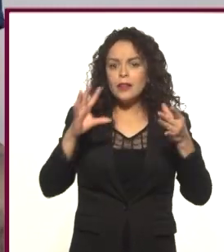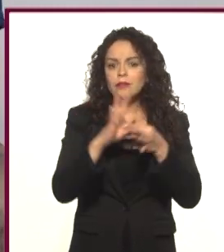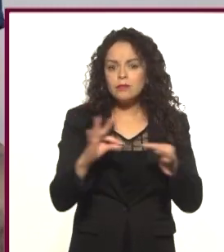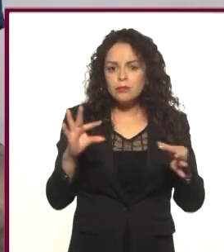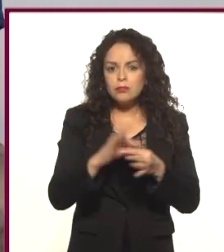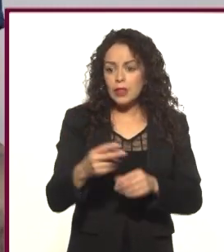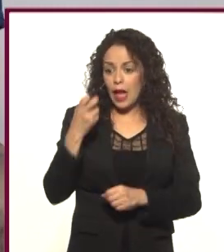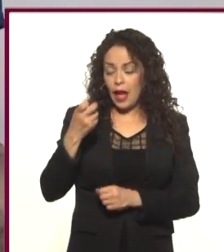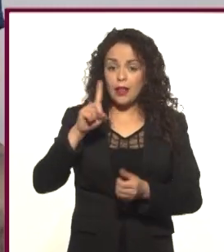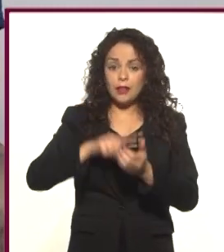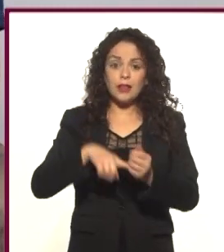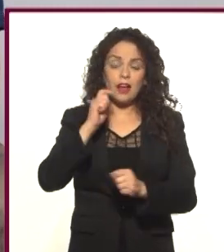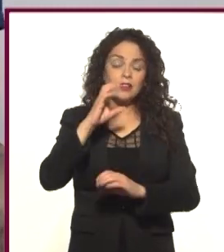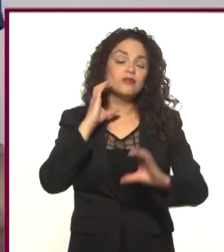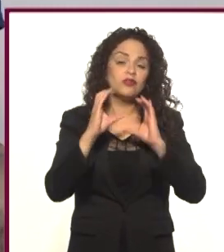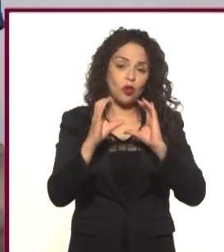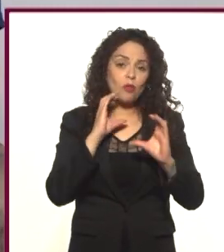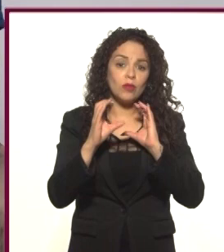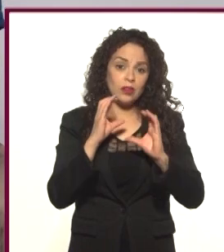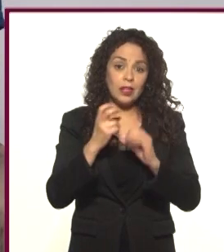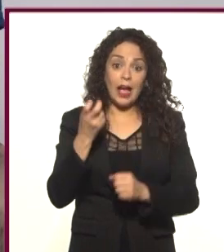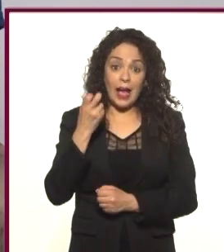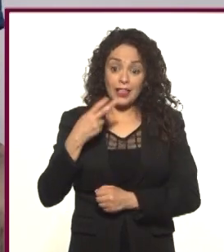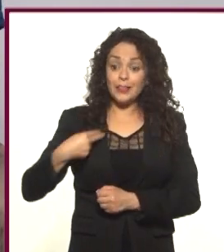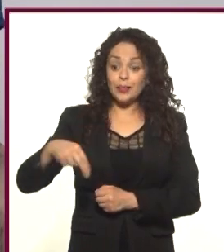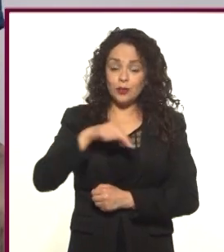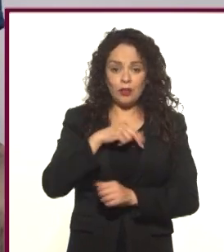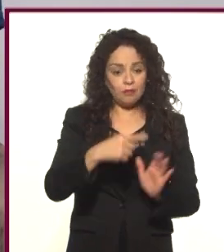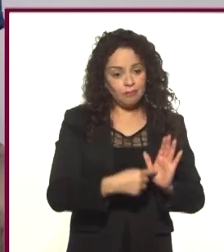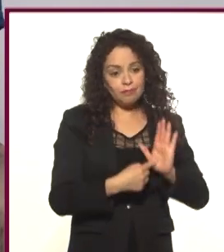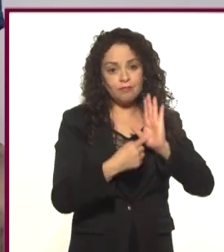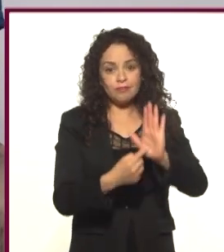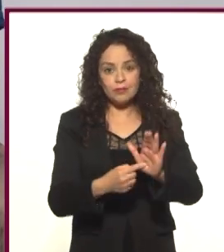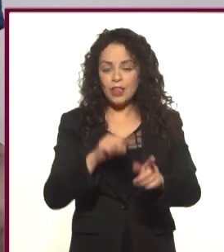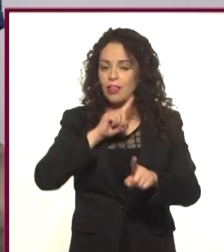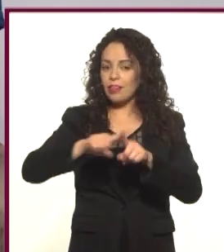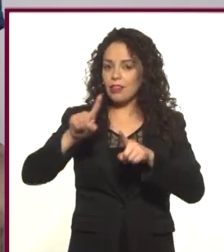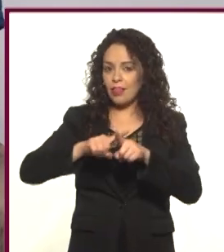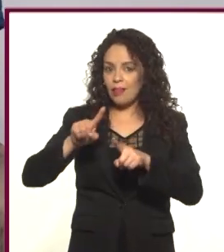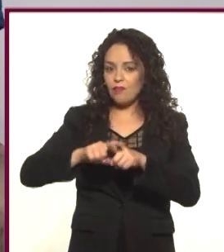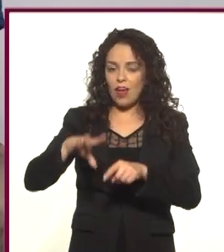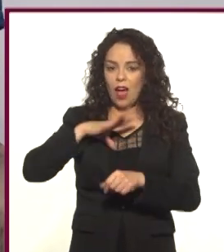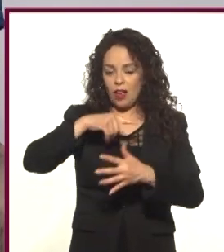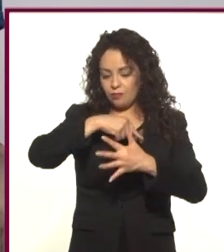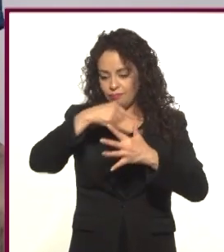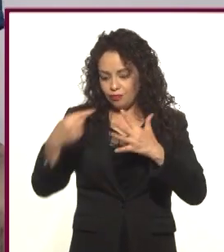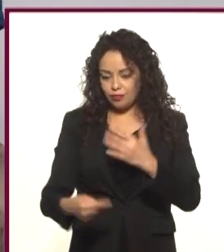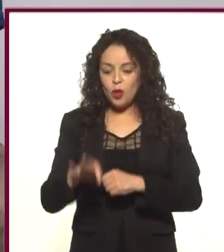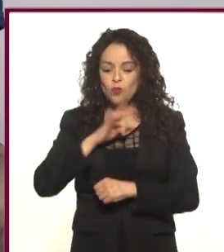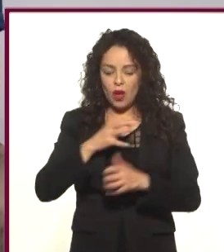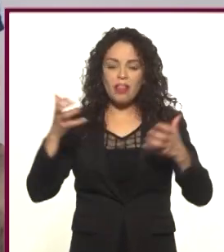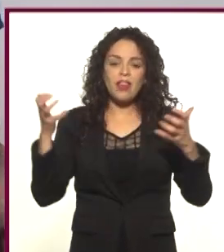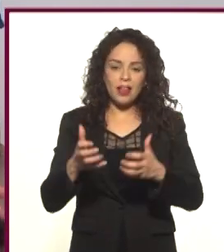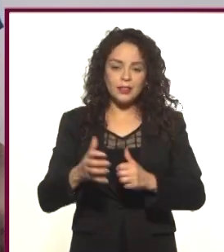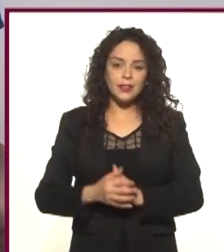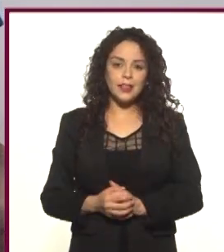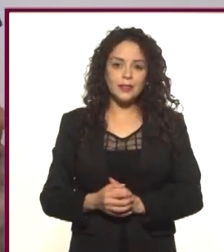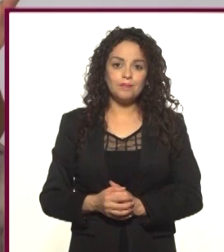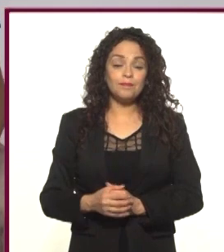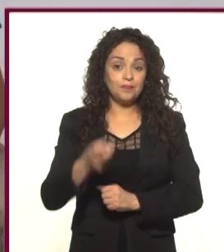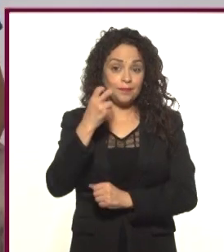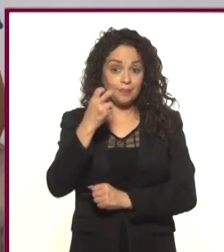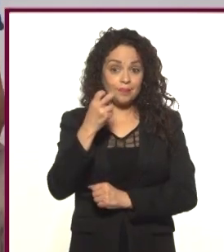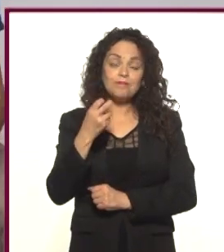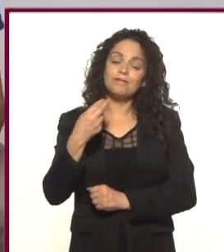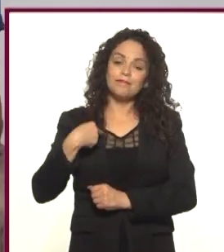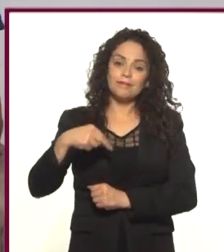de eso se trata en mucho la comunicación, y es nuestra tarea mostrarles a ustedes todas las posibilidades que existen. Y bueno, con